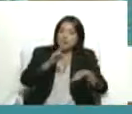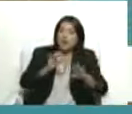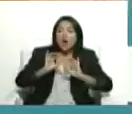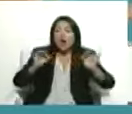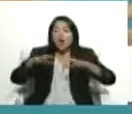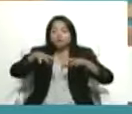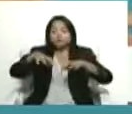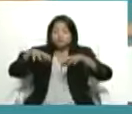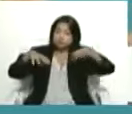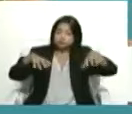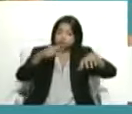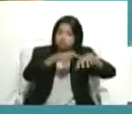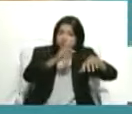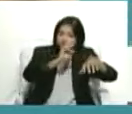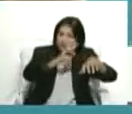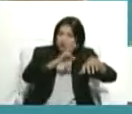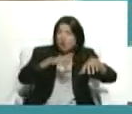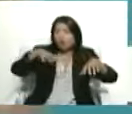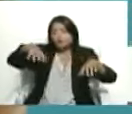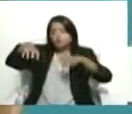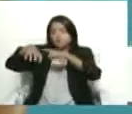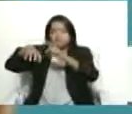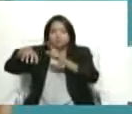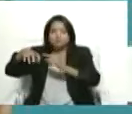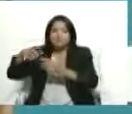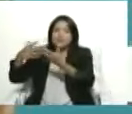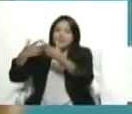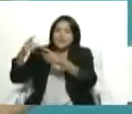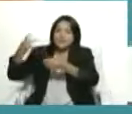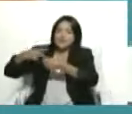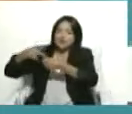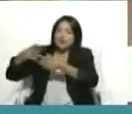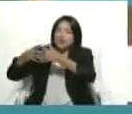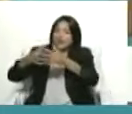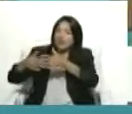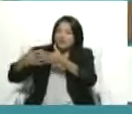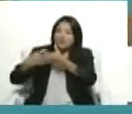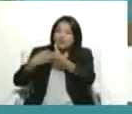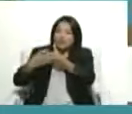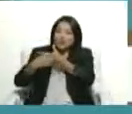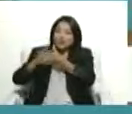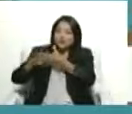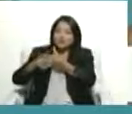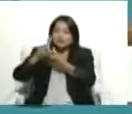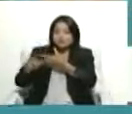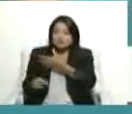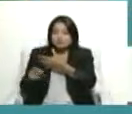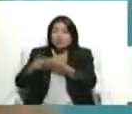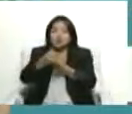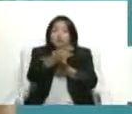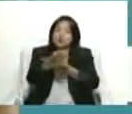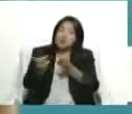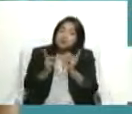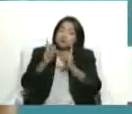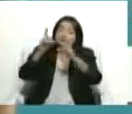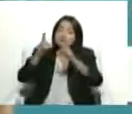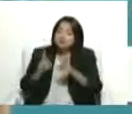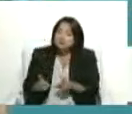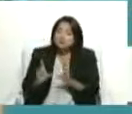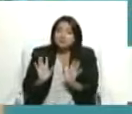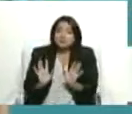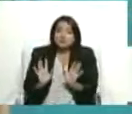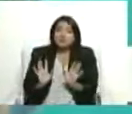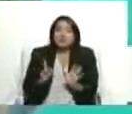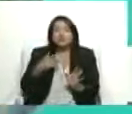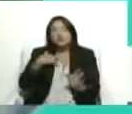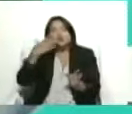o estás del lado de la ExxonMobil? Esa es la polaridad que hay en esta campaña y cada quien tiene que tomar su decisión. Yo no tengo duda de que la mayoría